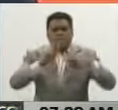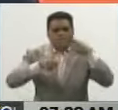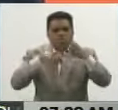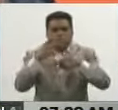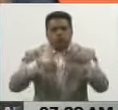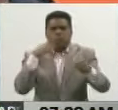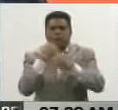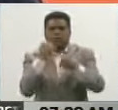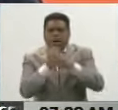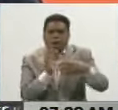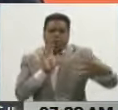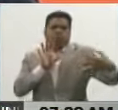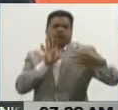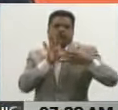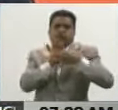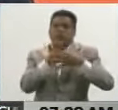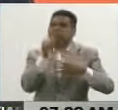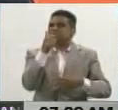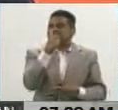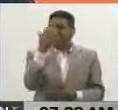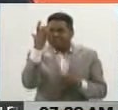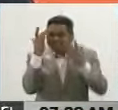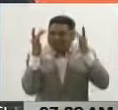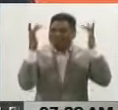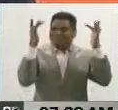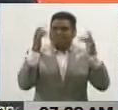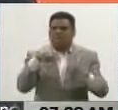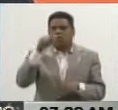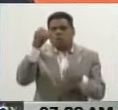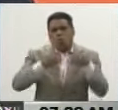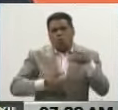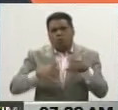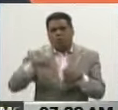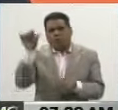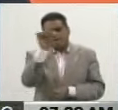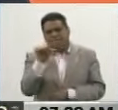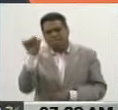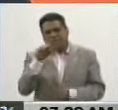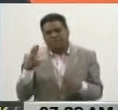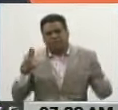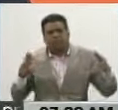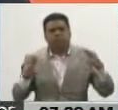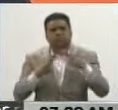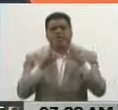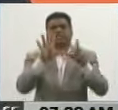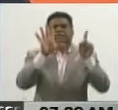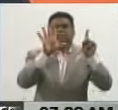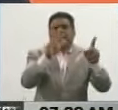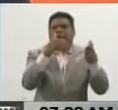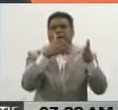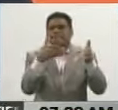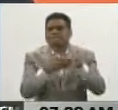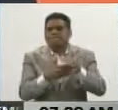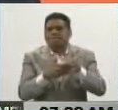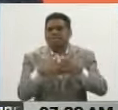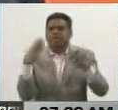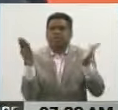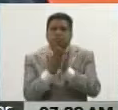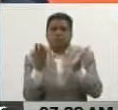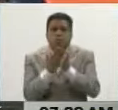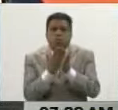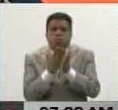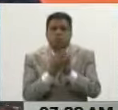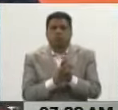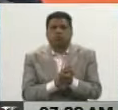trabajo. Nosotros en estos últimos meses logramos que más de 6.000 instituciones educativas